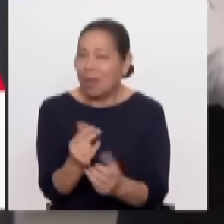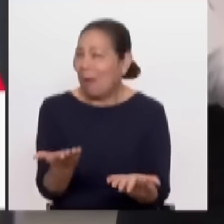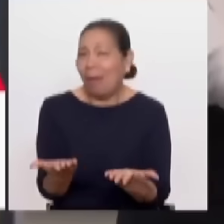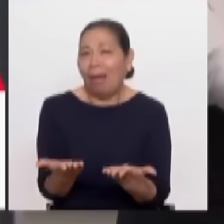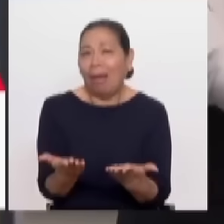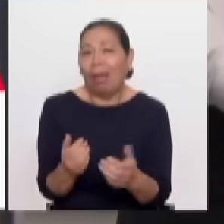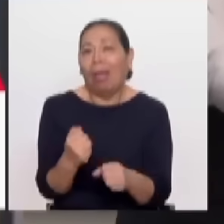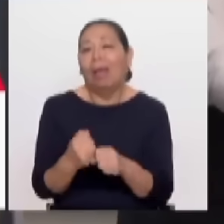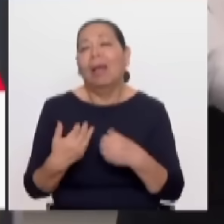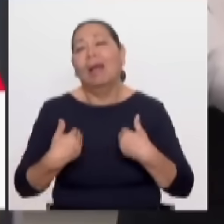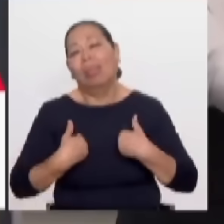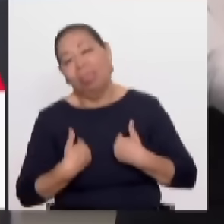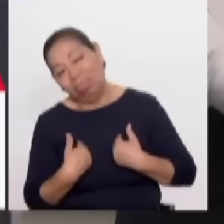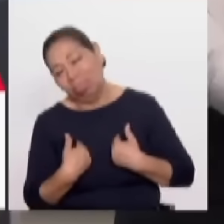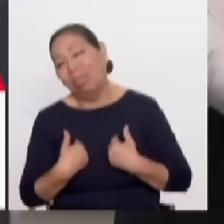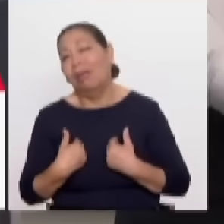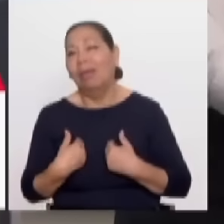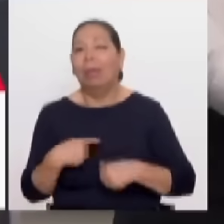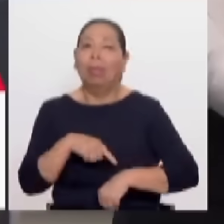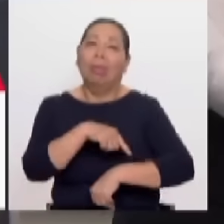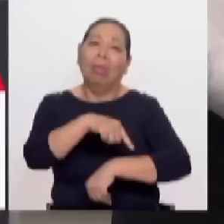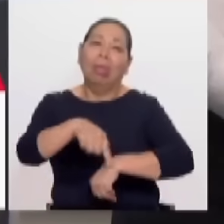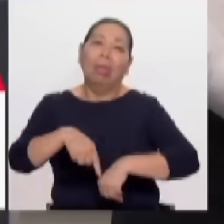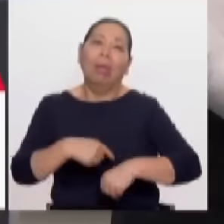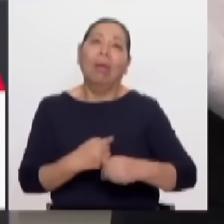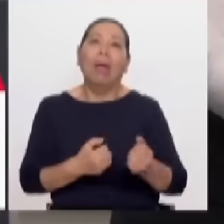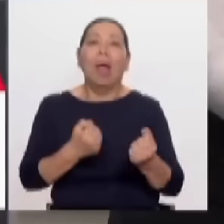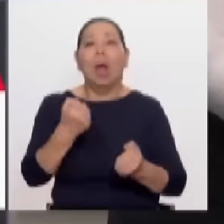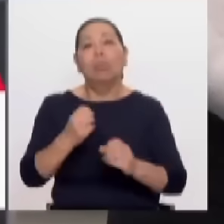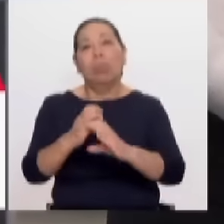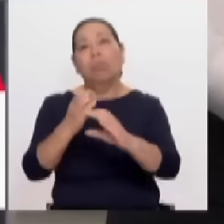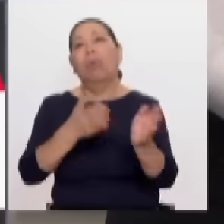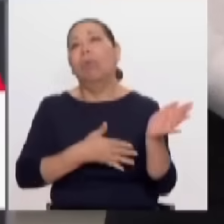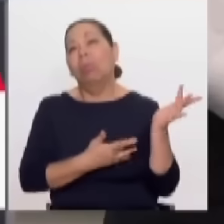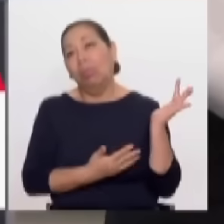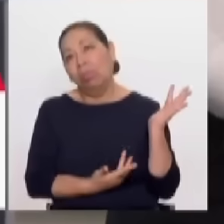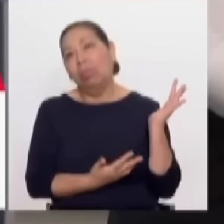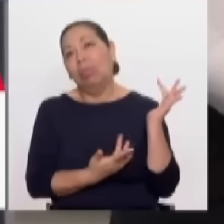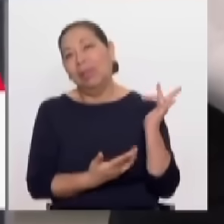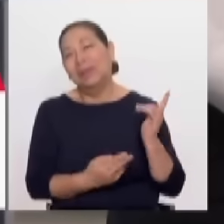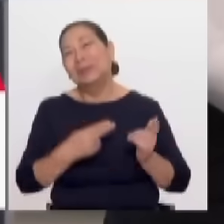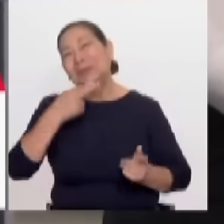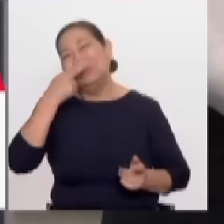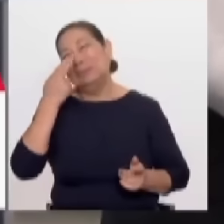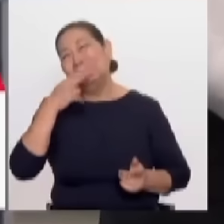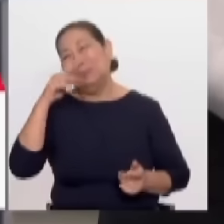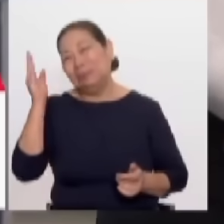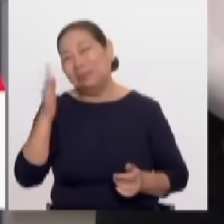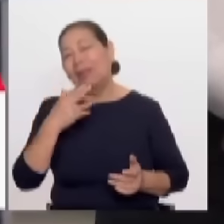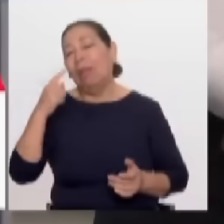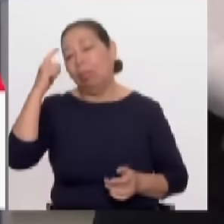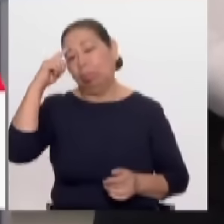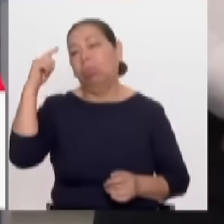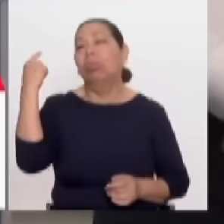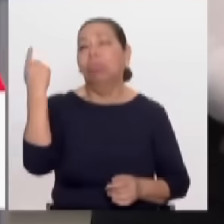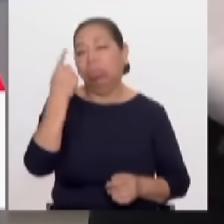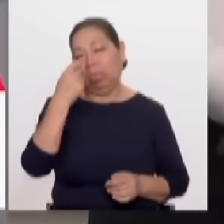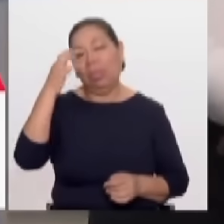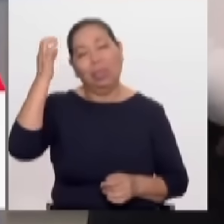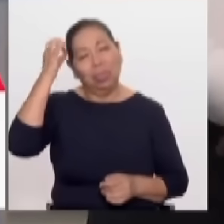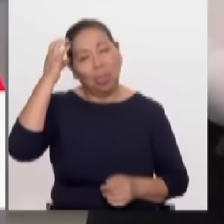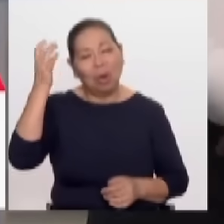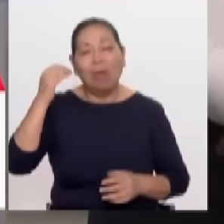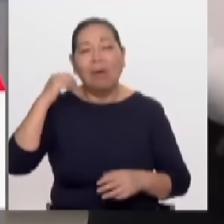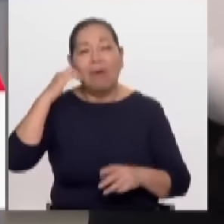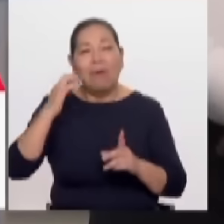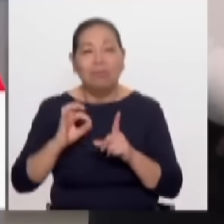llegar al trabajo cansados luego de 2 horas de viaje, respirando ese smog, hasta con dolor de cabeza, hasta con